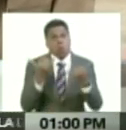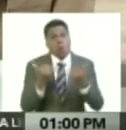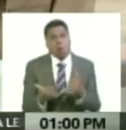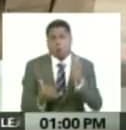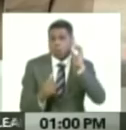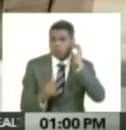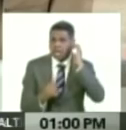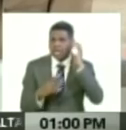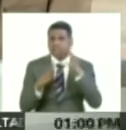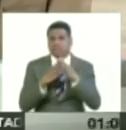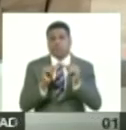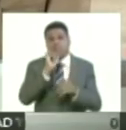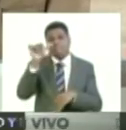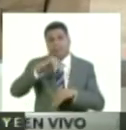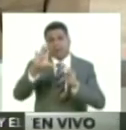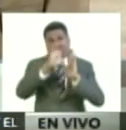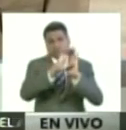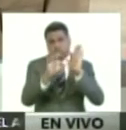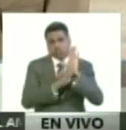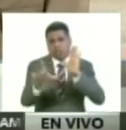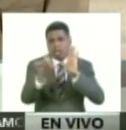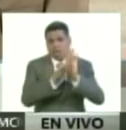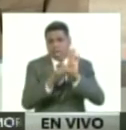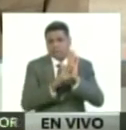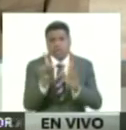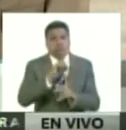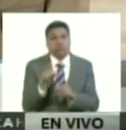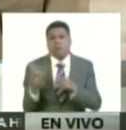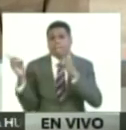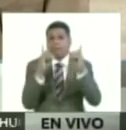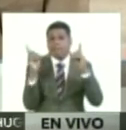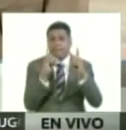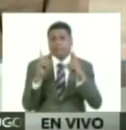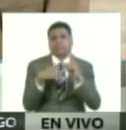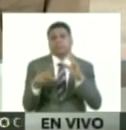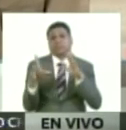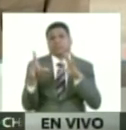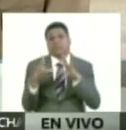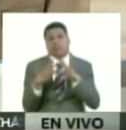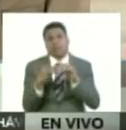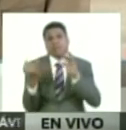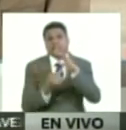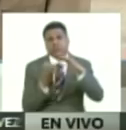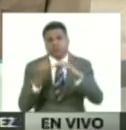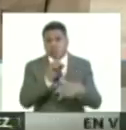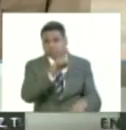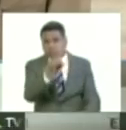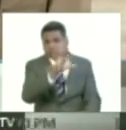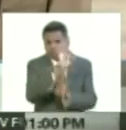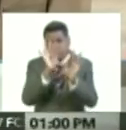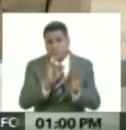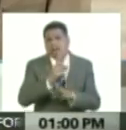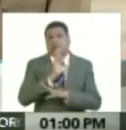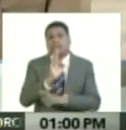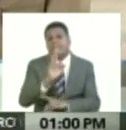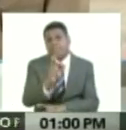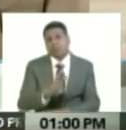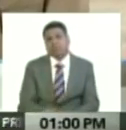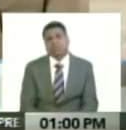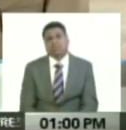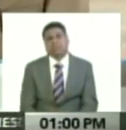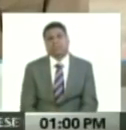con violación de la Constitución y las leyes no tienen que ver con la mesa de diálogo. Y las instituciones tienen, en ese sentido, que responder. Con